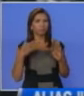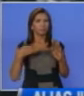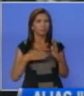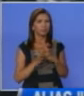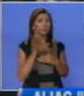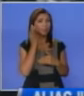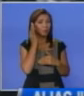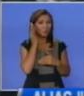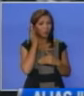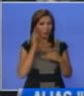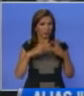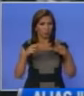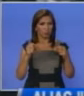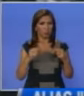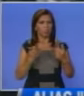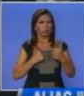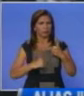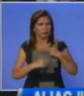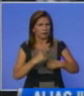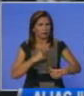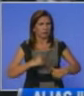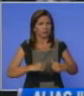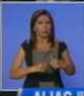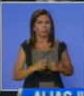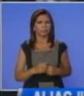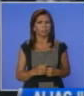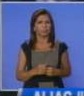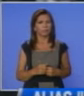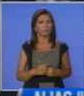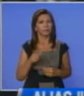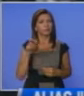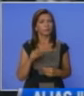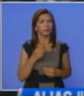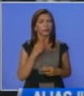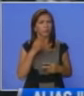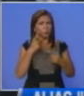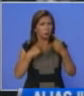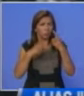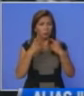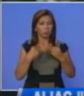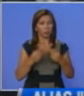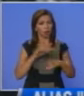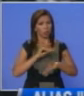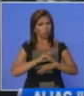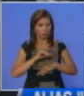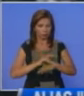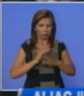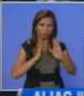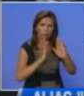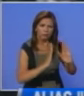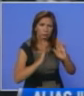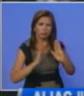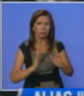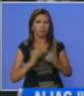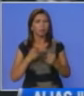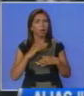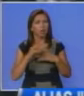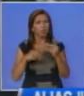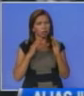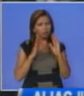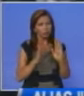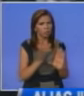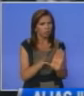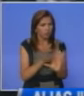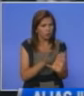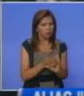viva, cuánto sufrió entre estas paredes. Lloró mucho y la mayor parte de los esfuerzos de los médicos debieron invertirse en darle afecto y atención